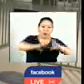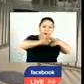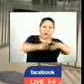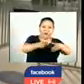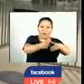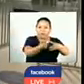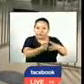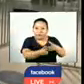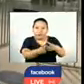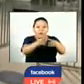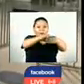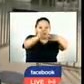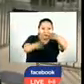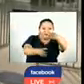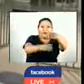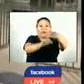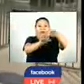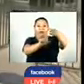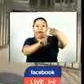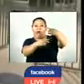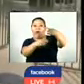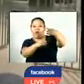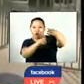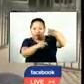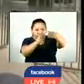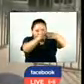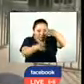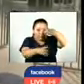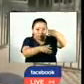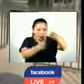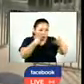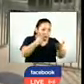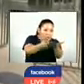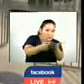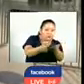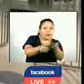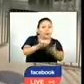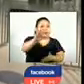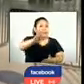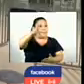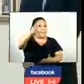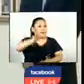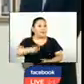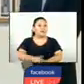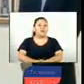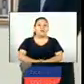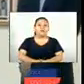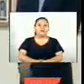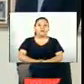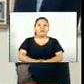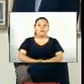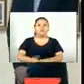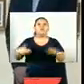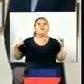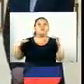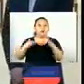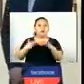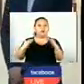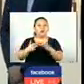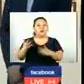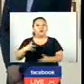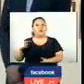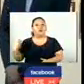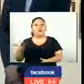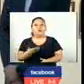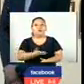comisión ad hoc para que estudie el documento presentado en los próximos tres meses vamos a anunciar también que vamos